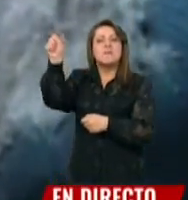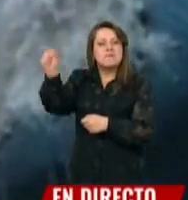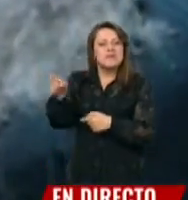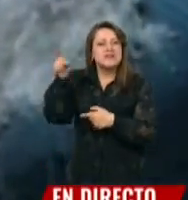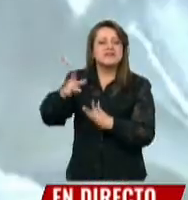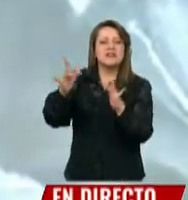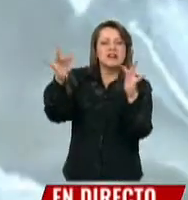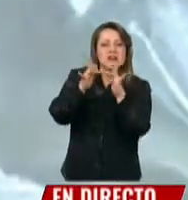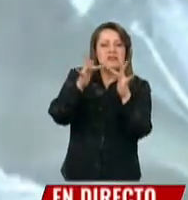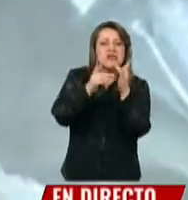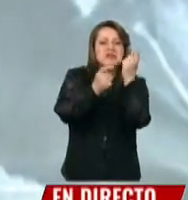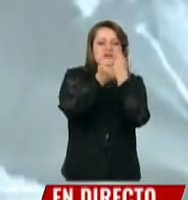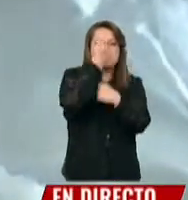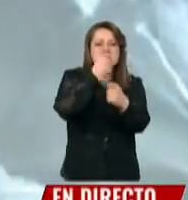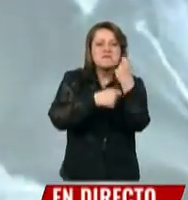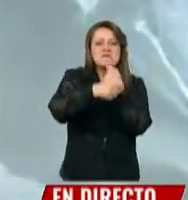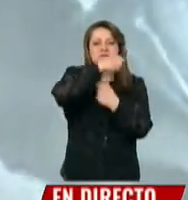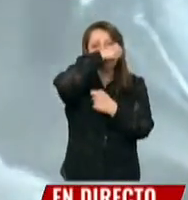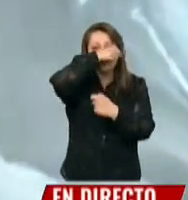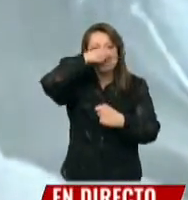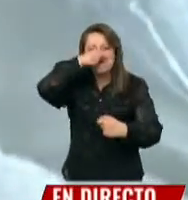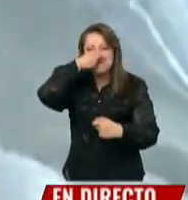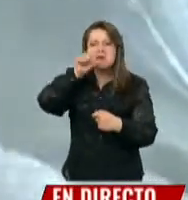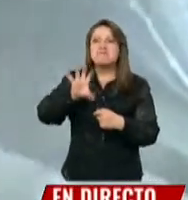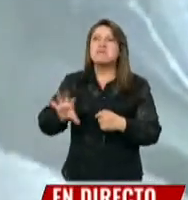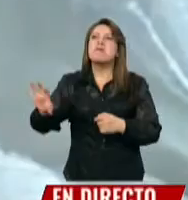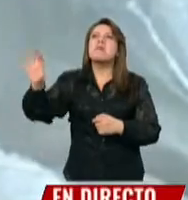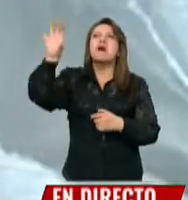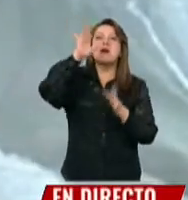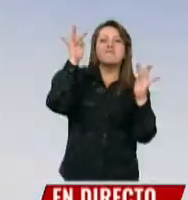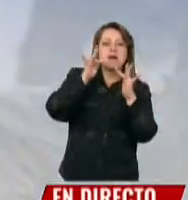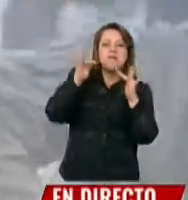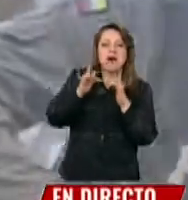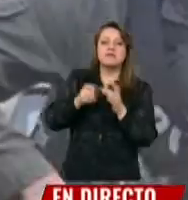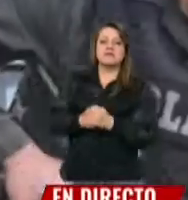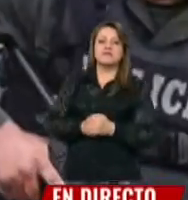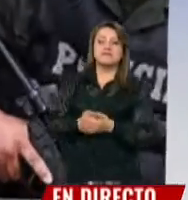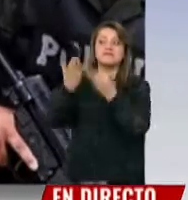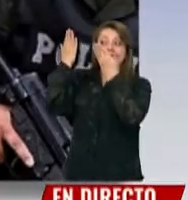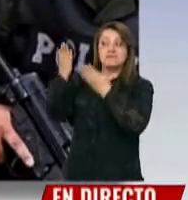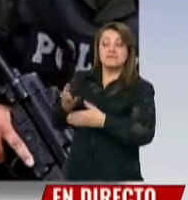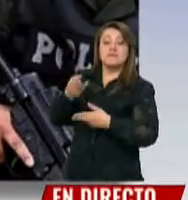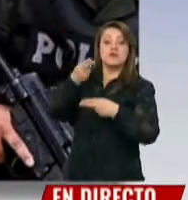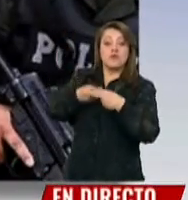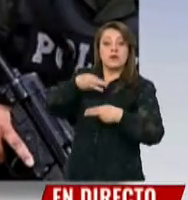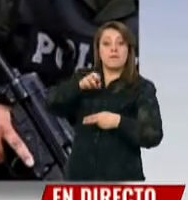años 80, habría trabajado con otros narcotraficantes de México y Colombia. Marco